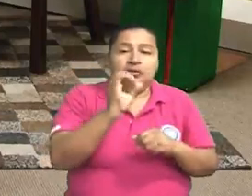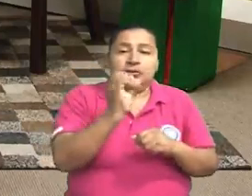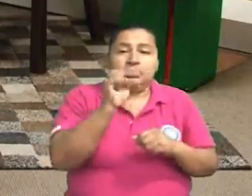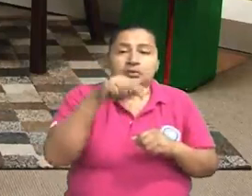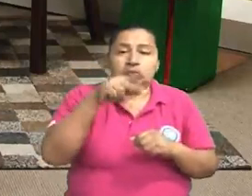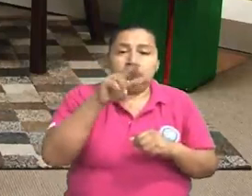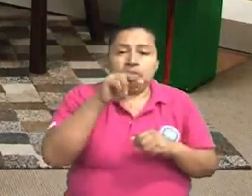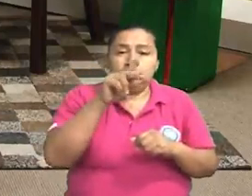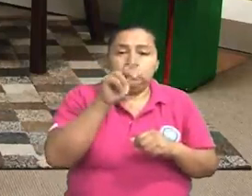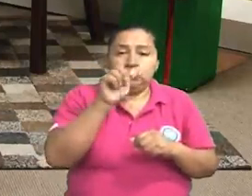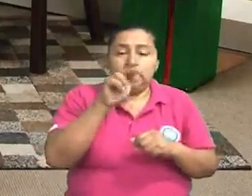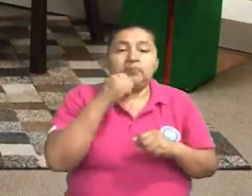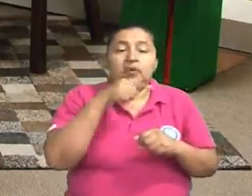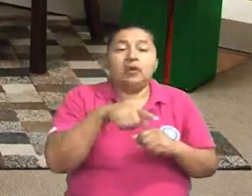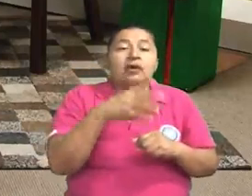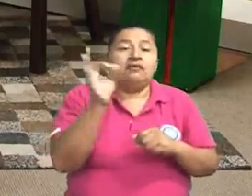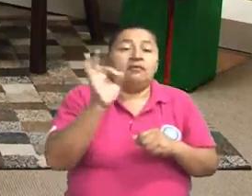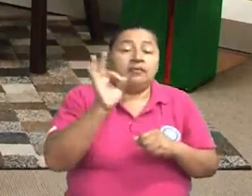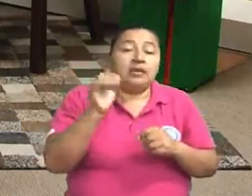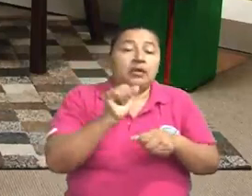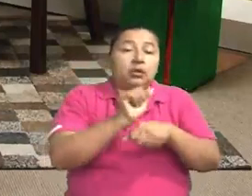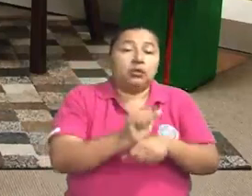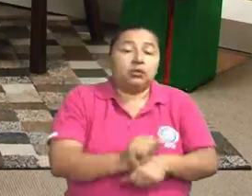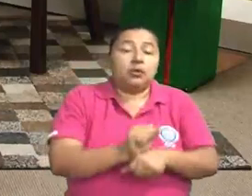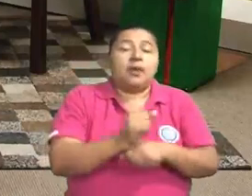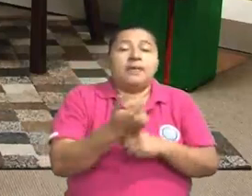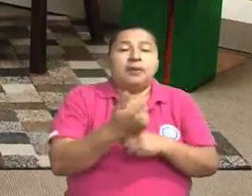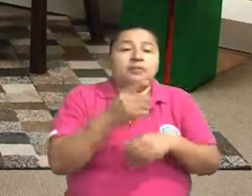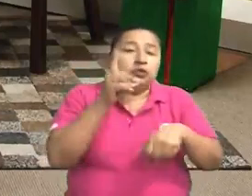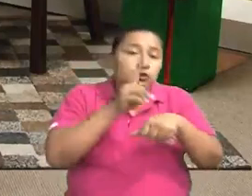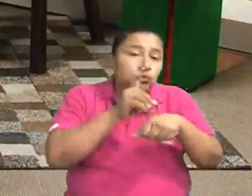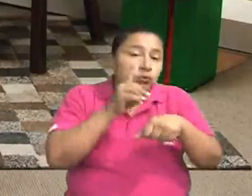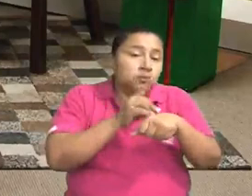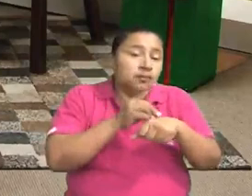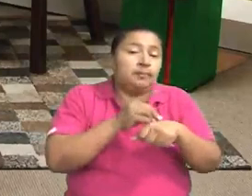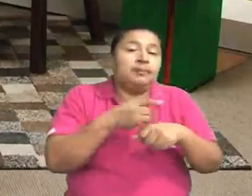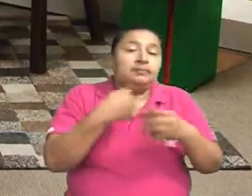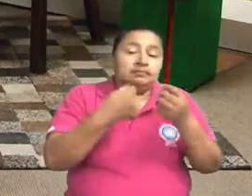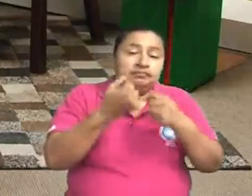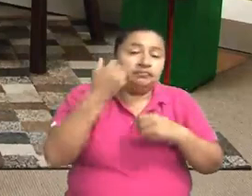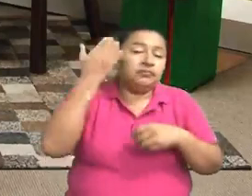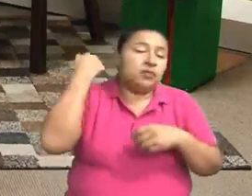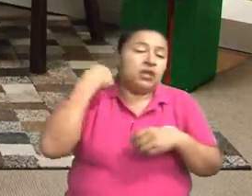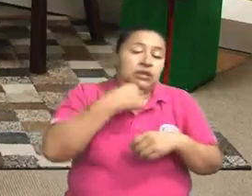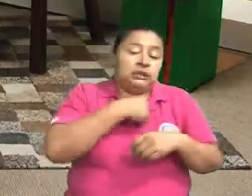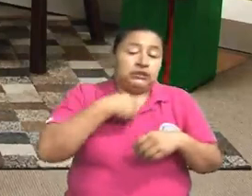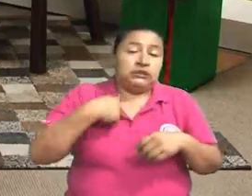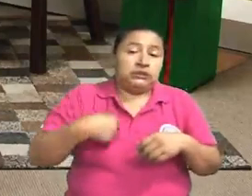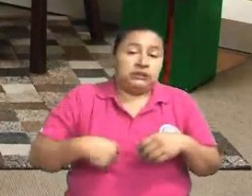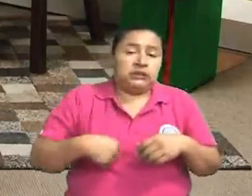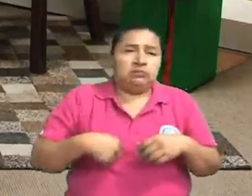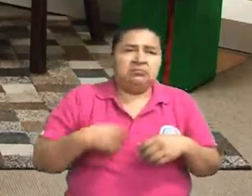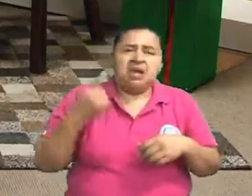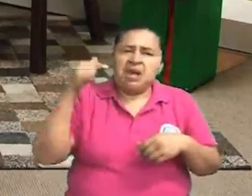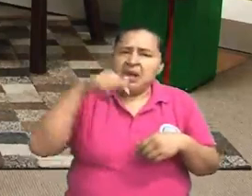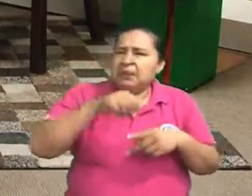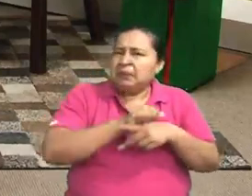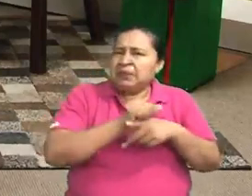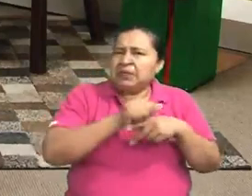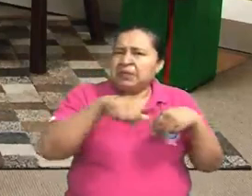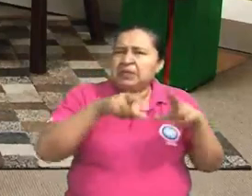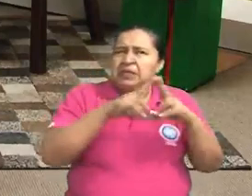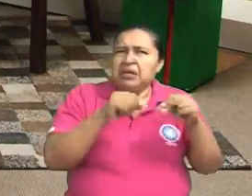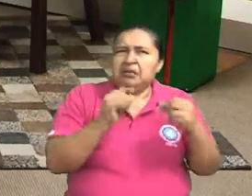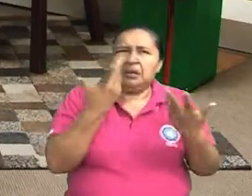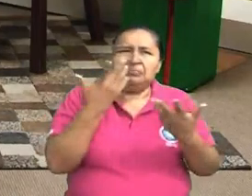una parte de la medicina tradicional china que se viene practicando acá en Nicaragua más o menos desde los 80. Se